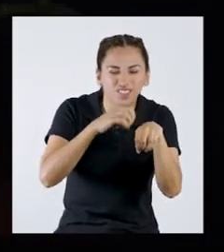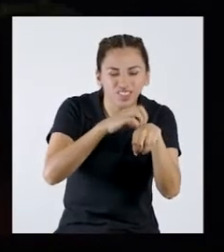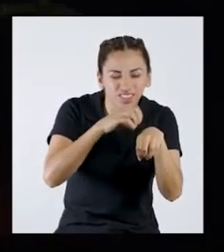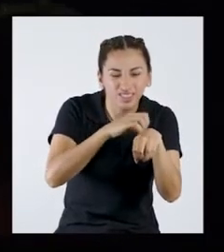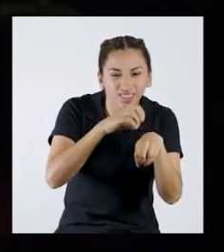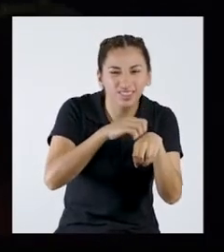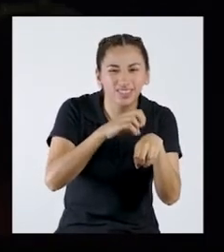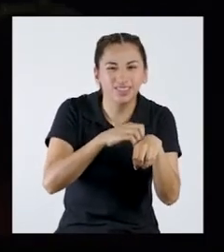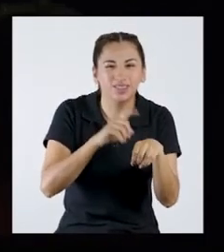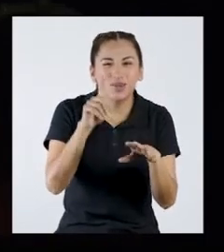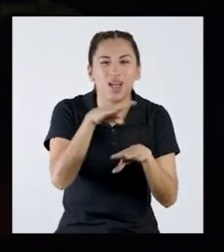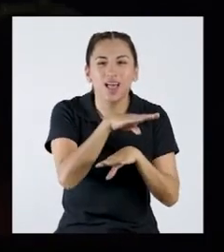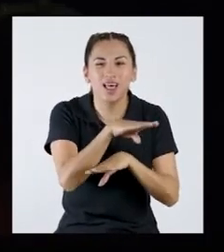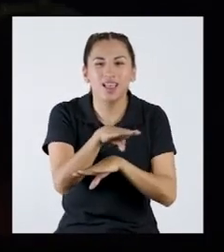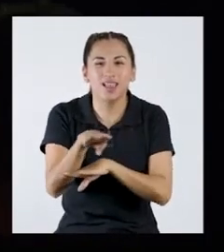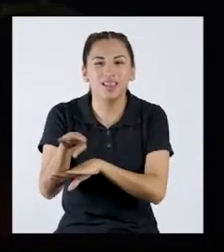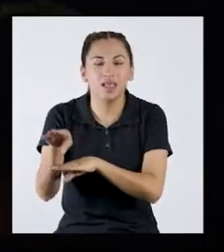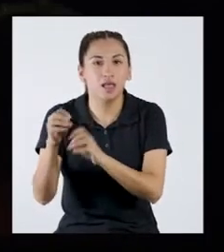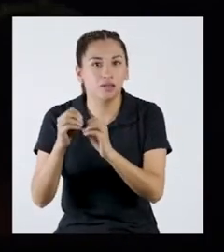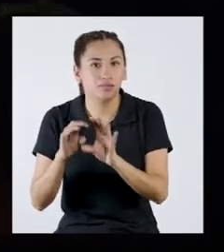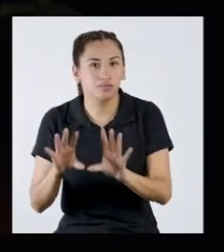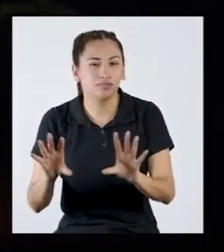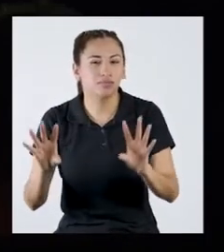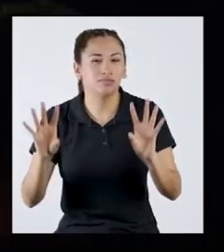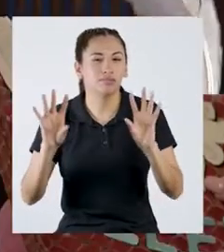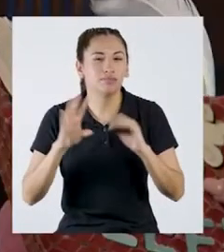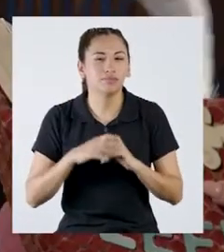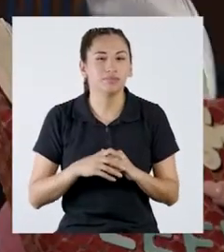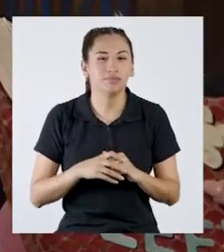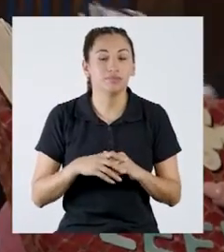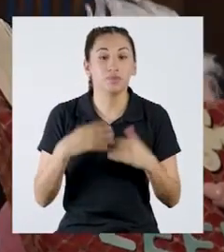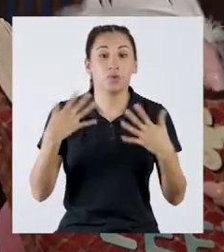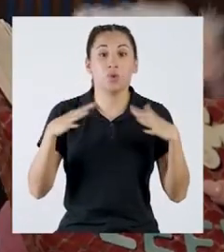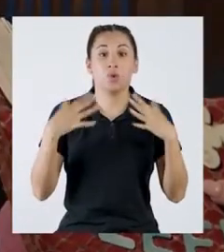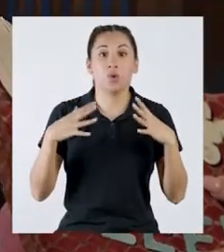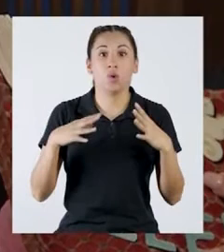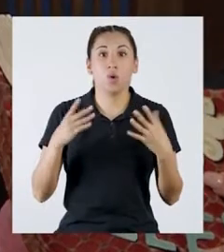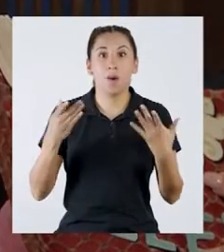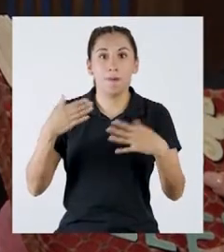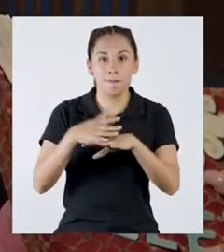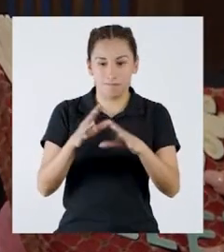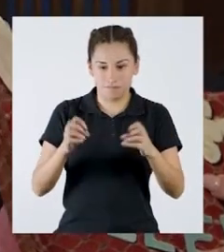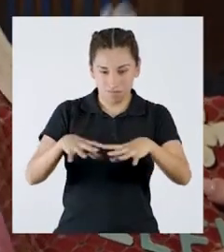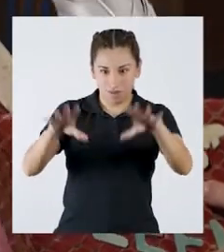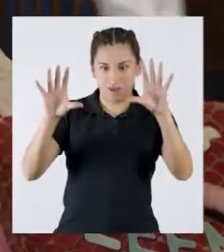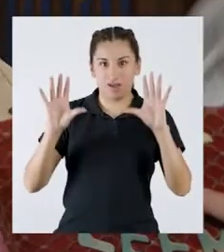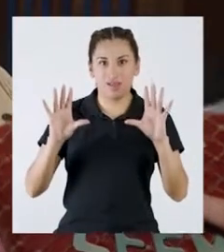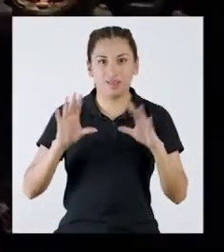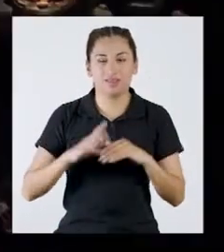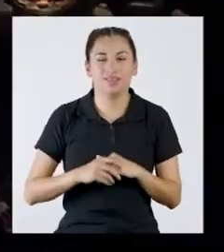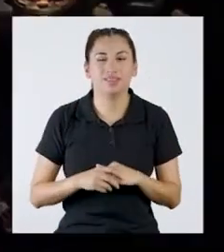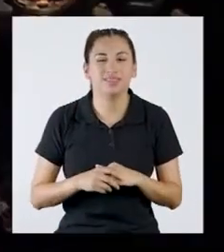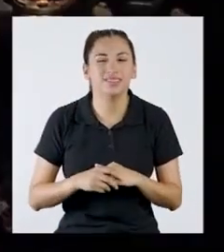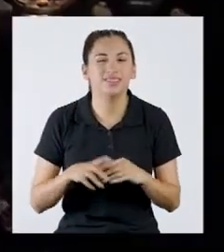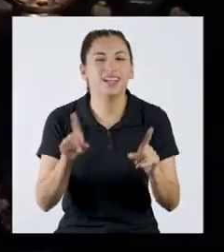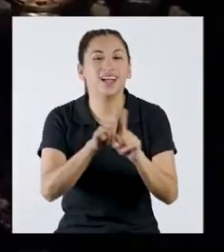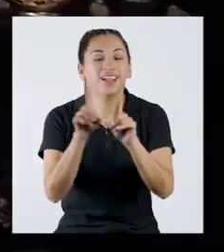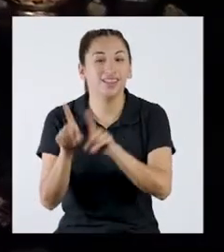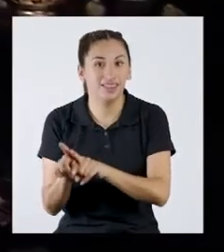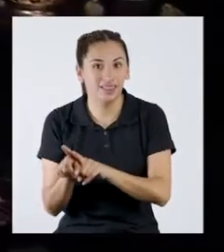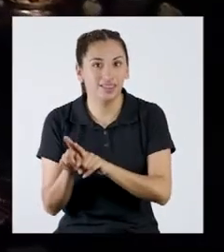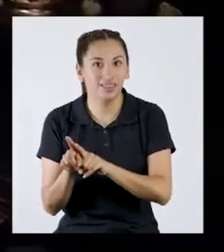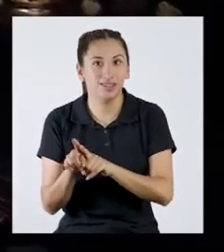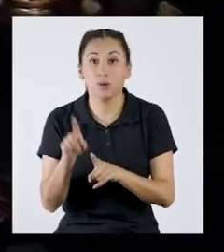o, con un alarde de valentía, se encarama en ellos. Y sobre